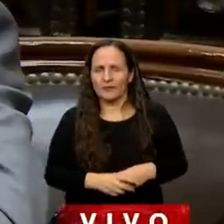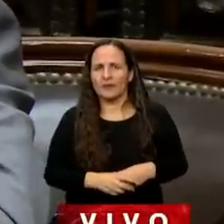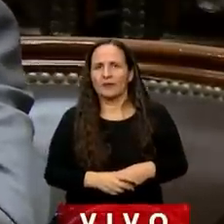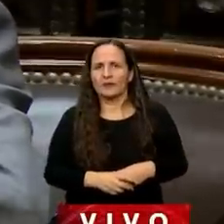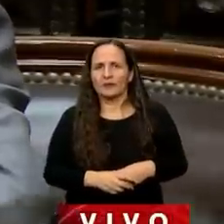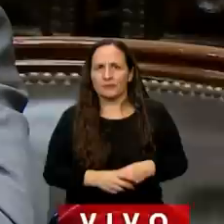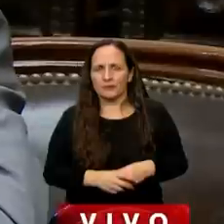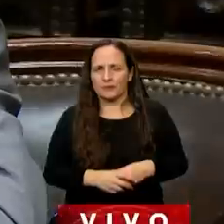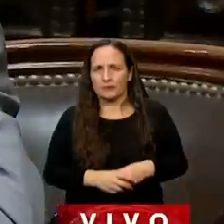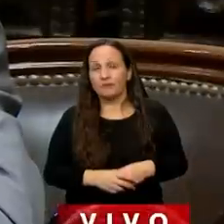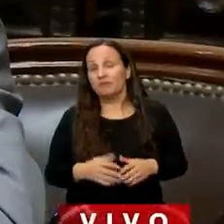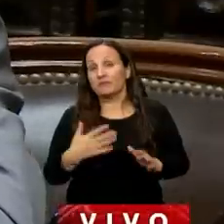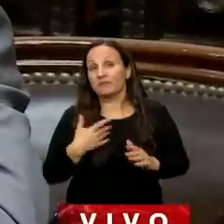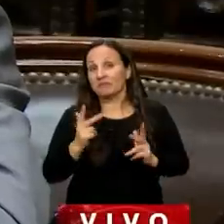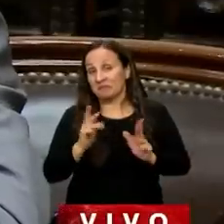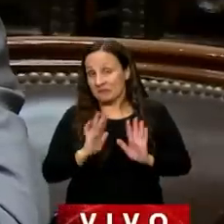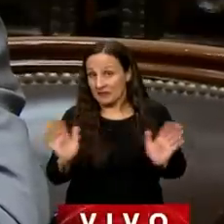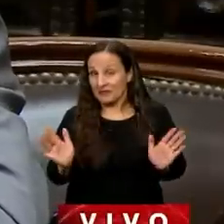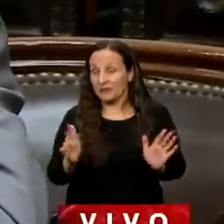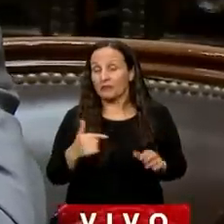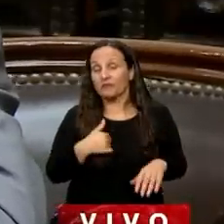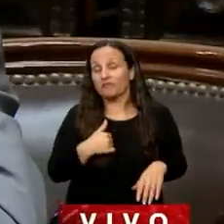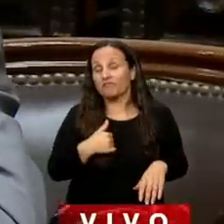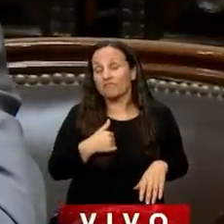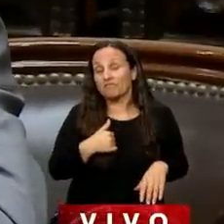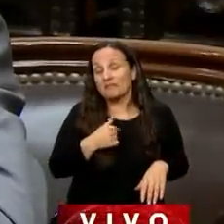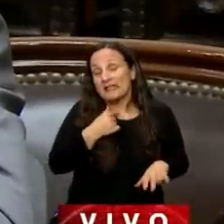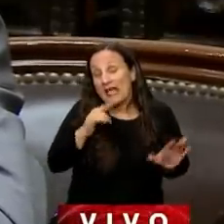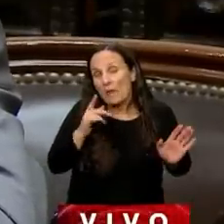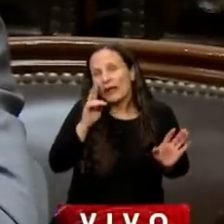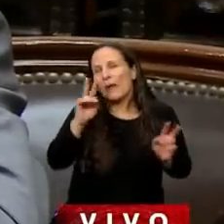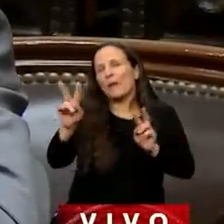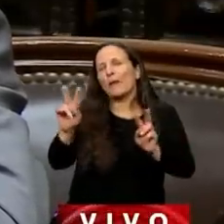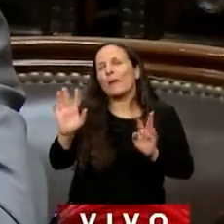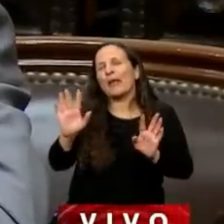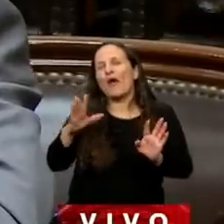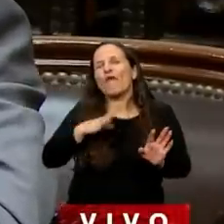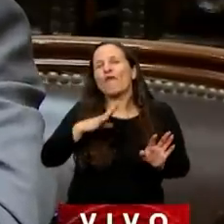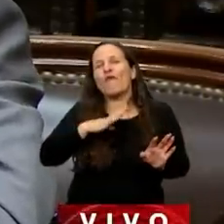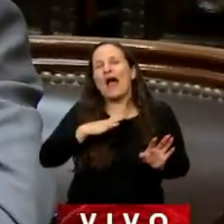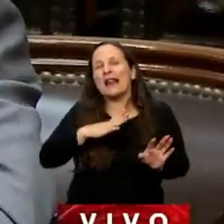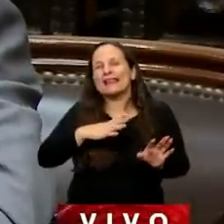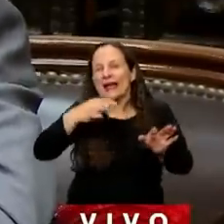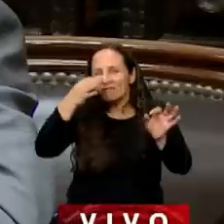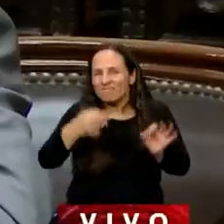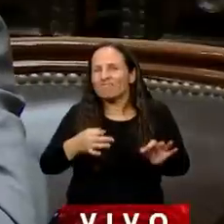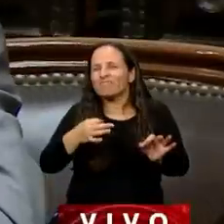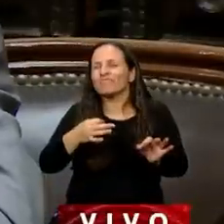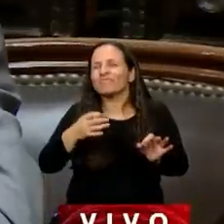esto, quisiera, porque veo que de alguna manera hasta ahora no se ha tocado, no se ha tomado en